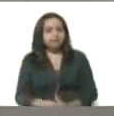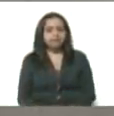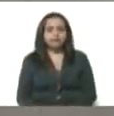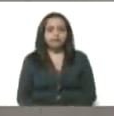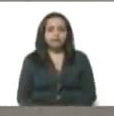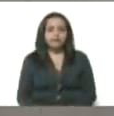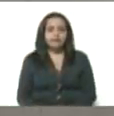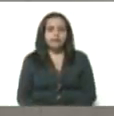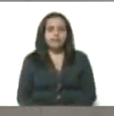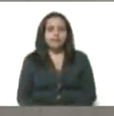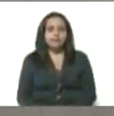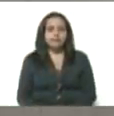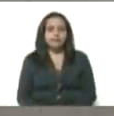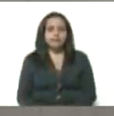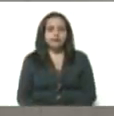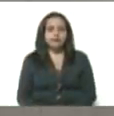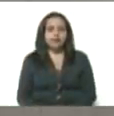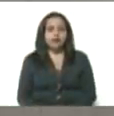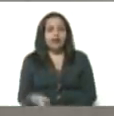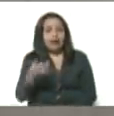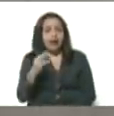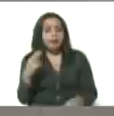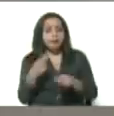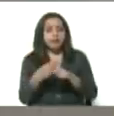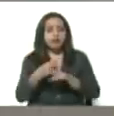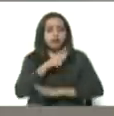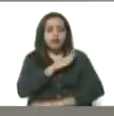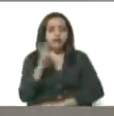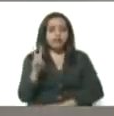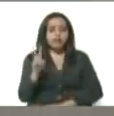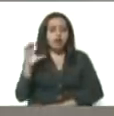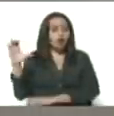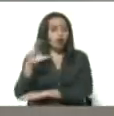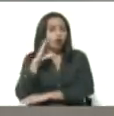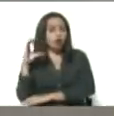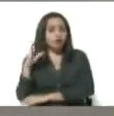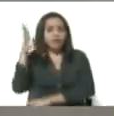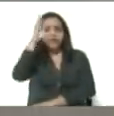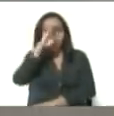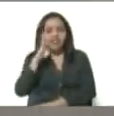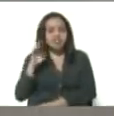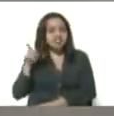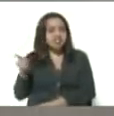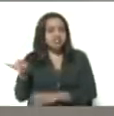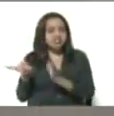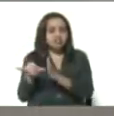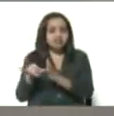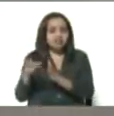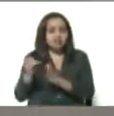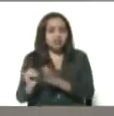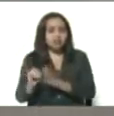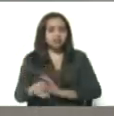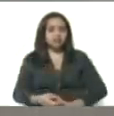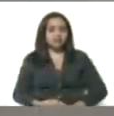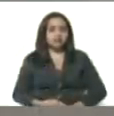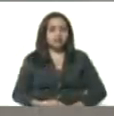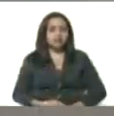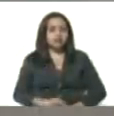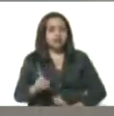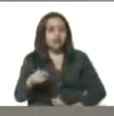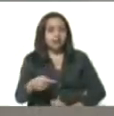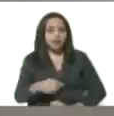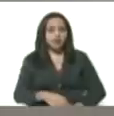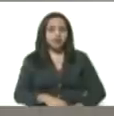Bueno, esa es la amenaza que tiene Venezuela, Colombia, Brasil, también en el epicentro que hay en el